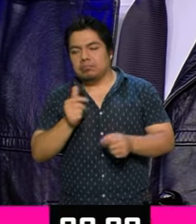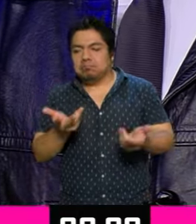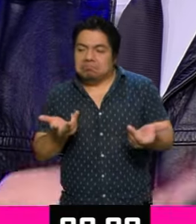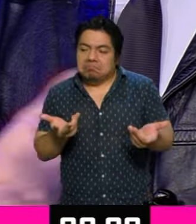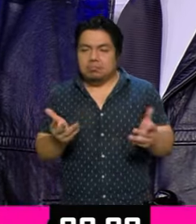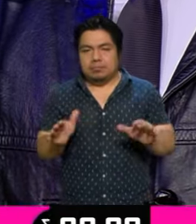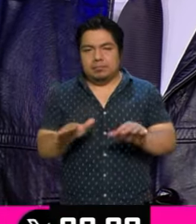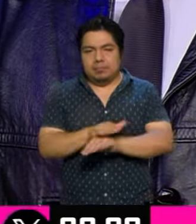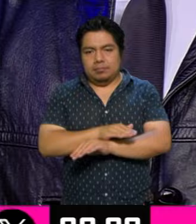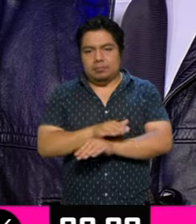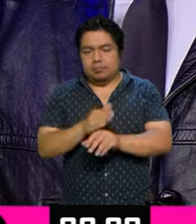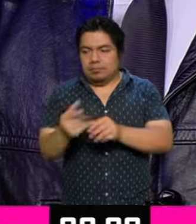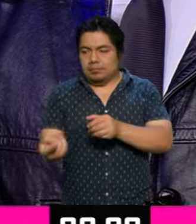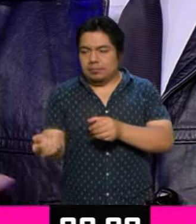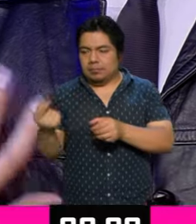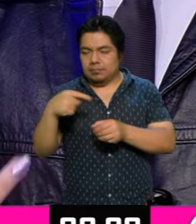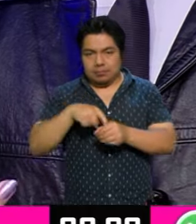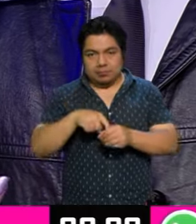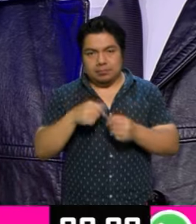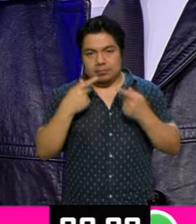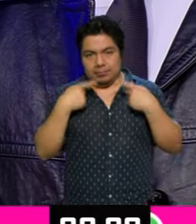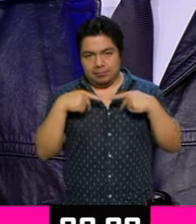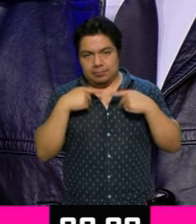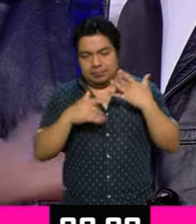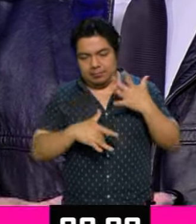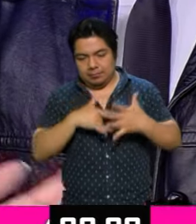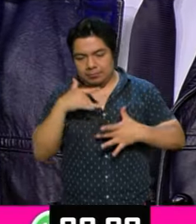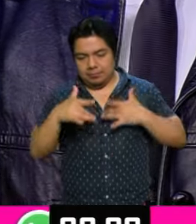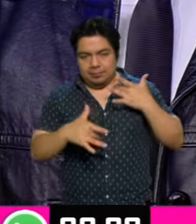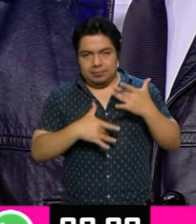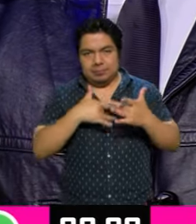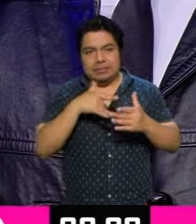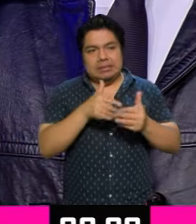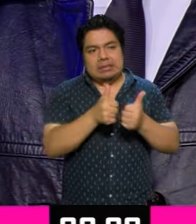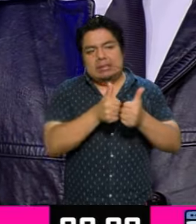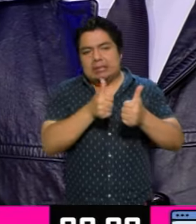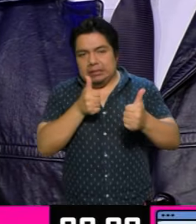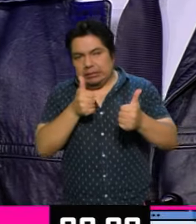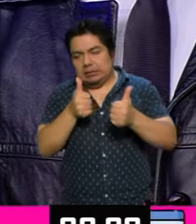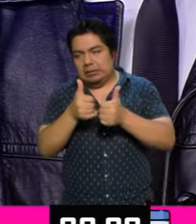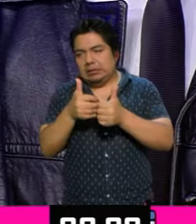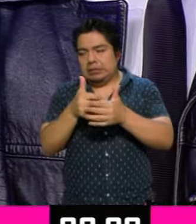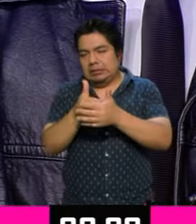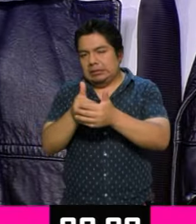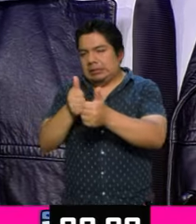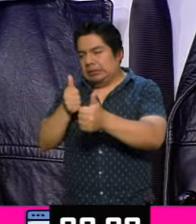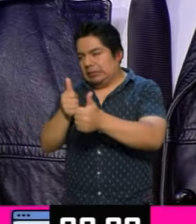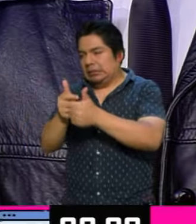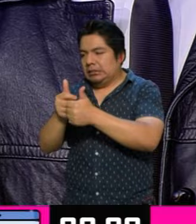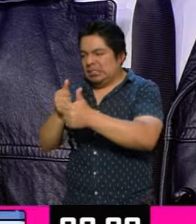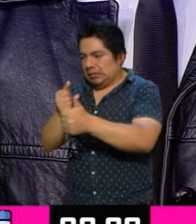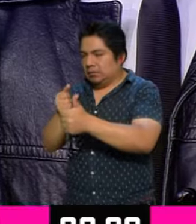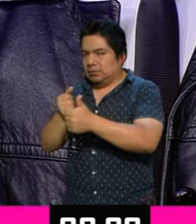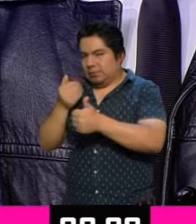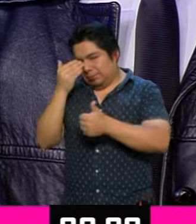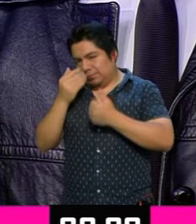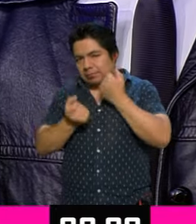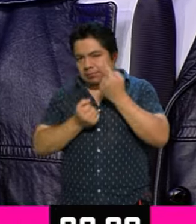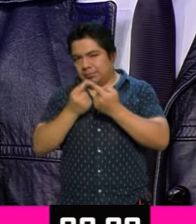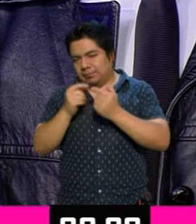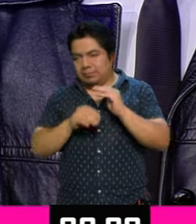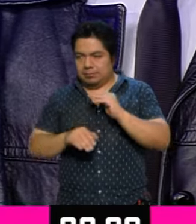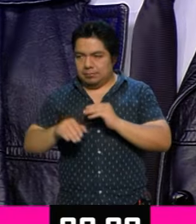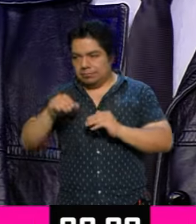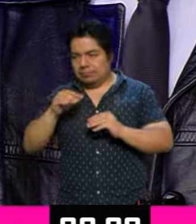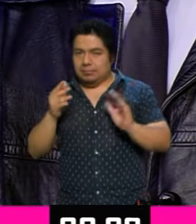no integrar a la gente que se sienta como exiliada de ciertos sí, hay círculos? Sí, hay cierta edad y luego aumenta en